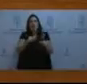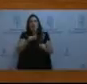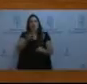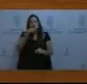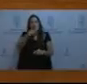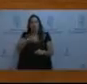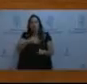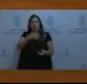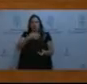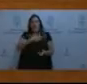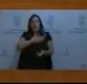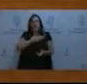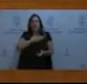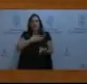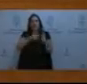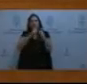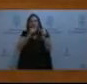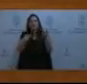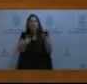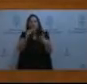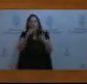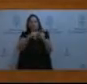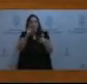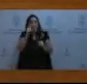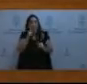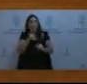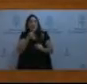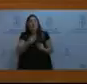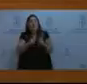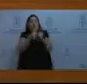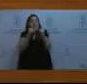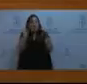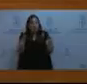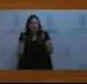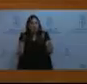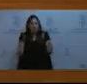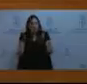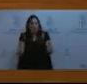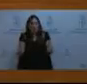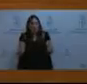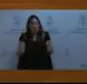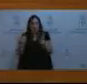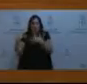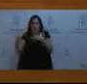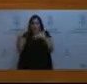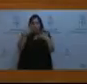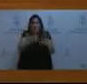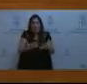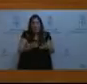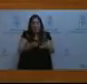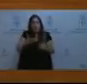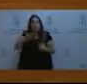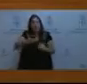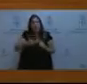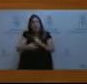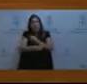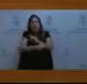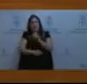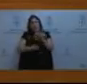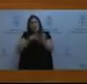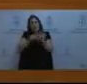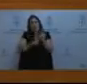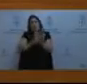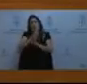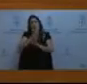Universidad de Oviedo, María Rosario Alonso Ibáñez dice que Asturias se ha permitido el lujo de perder de vista en esta década la importancia estratégica en el desarrollo regional que tiene su